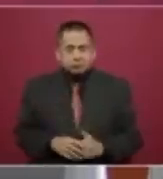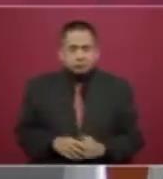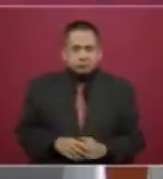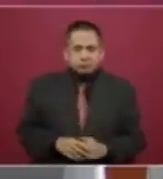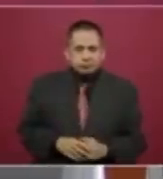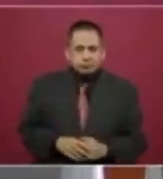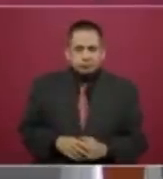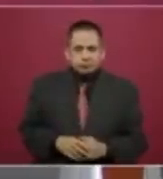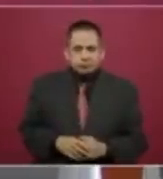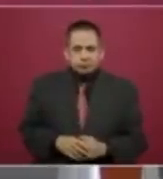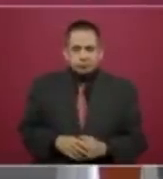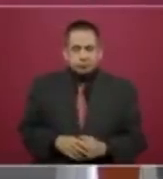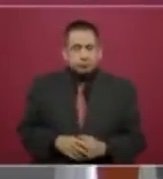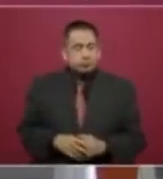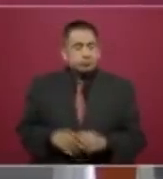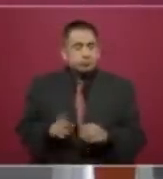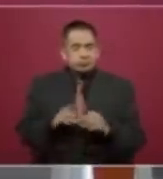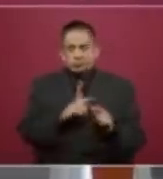7